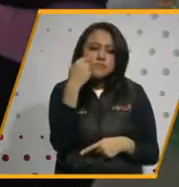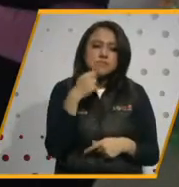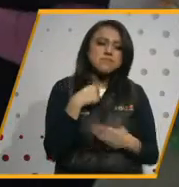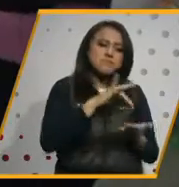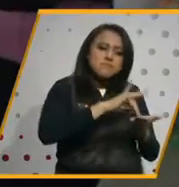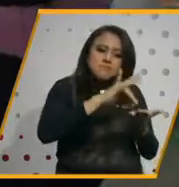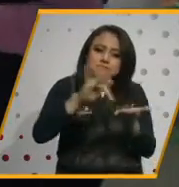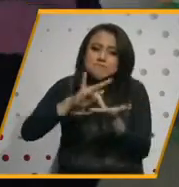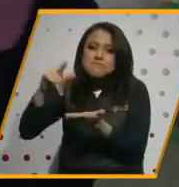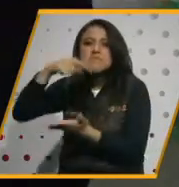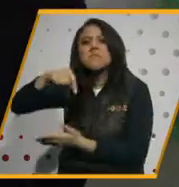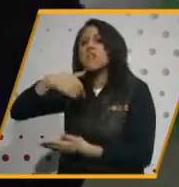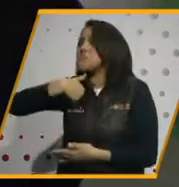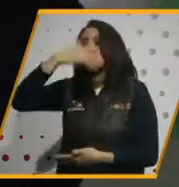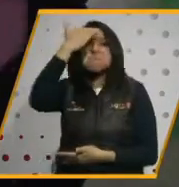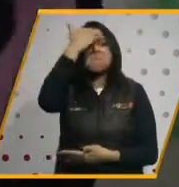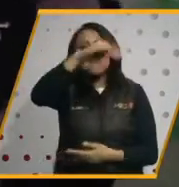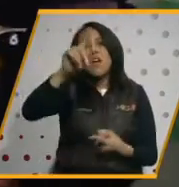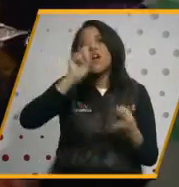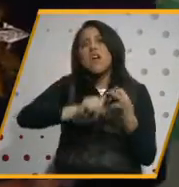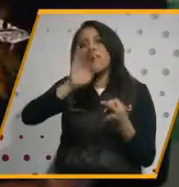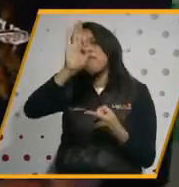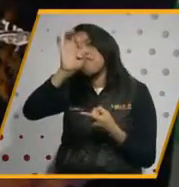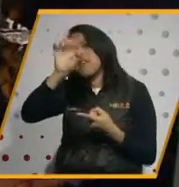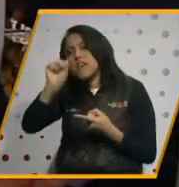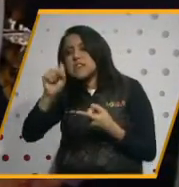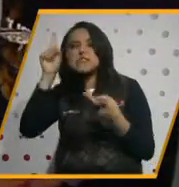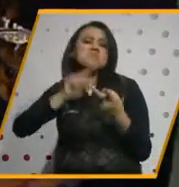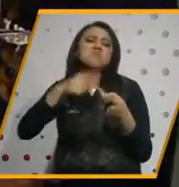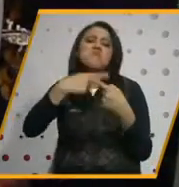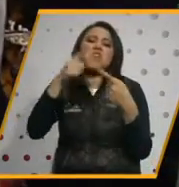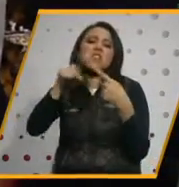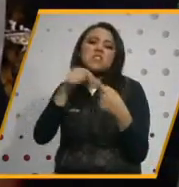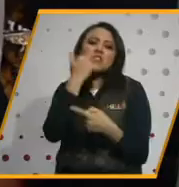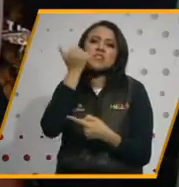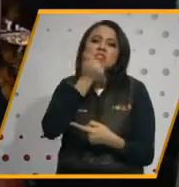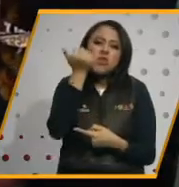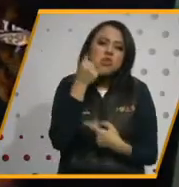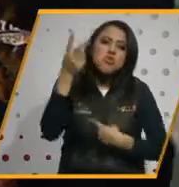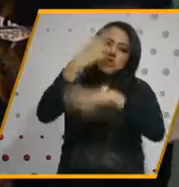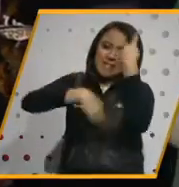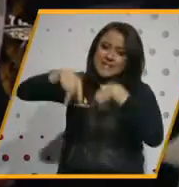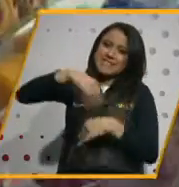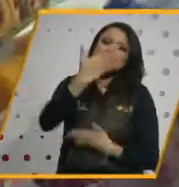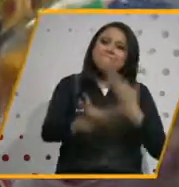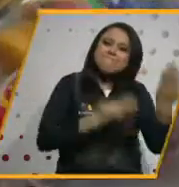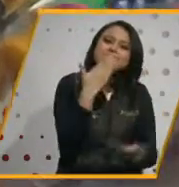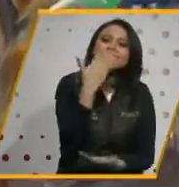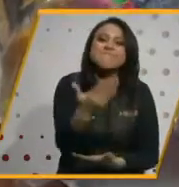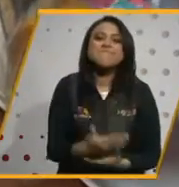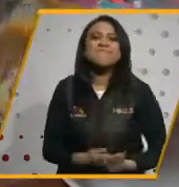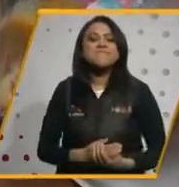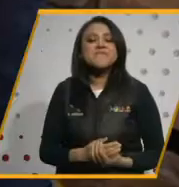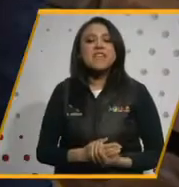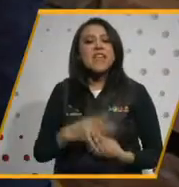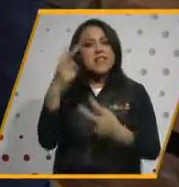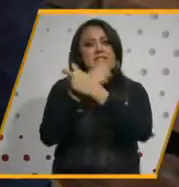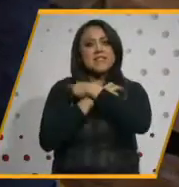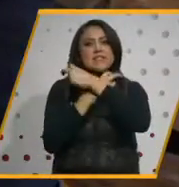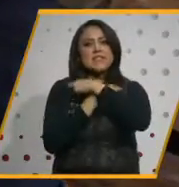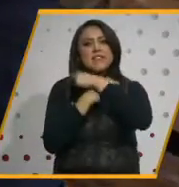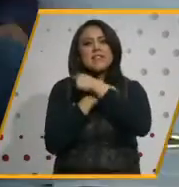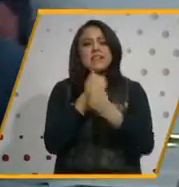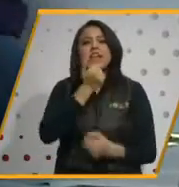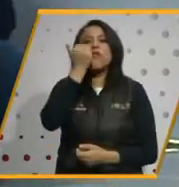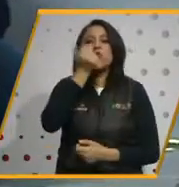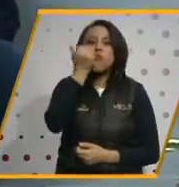nos conocemos, aquí vienen de FES y de algunas otras facultades, aquí todos convivimos y nos ayudamos para poder hacer esto. Estas vacaciones, los estudiantes